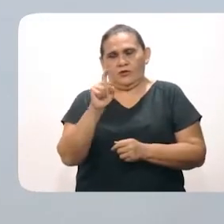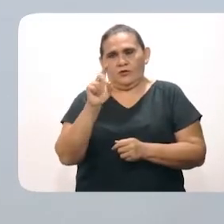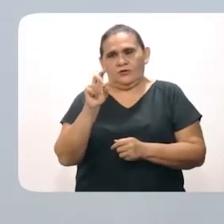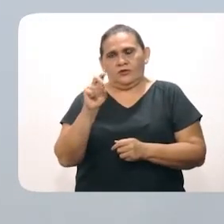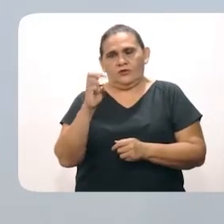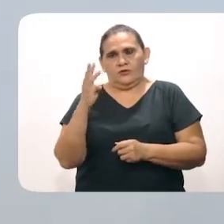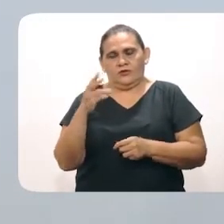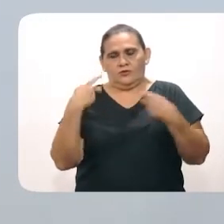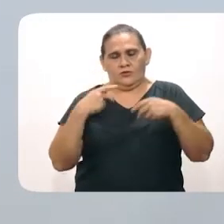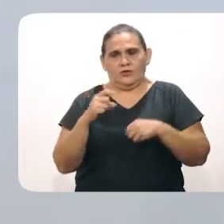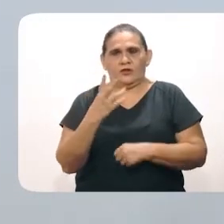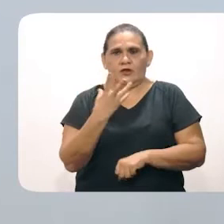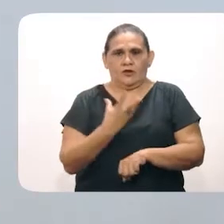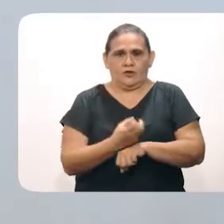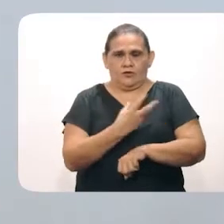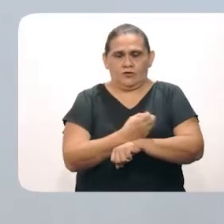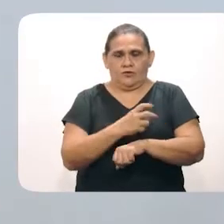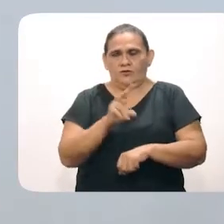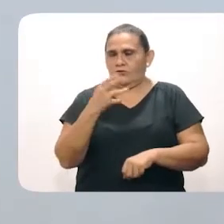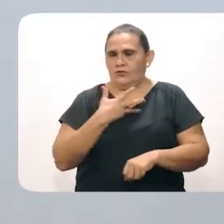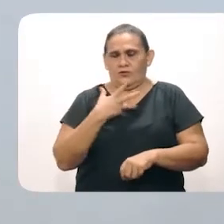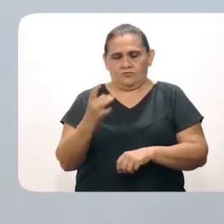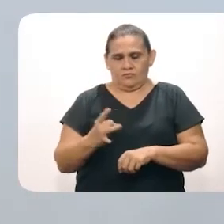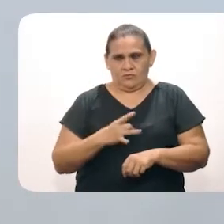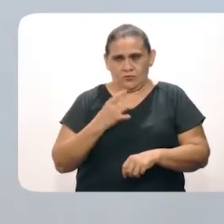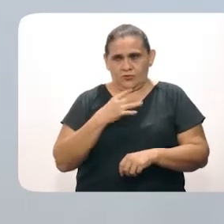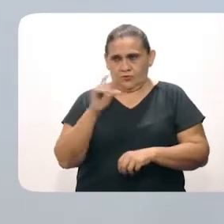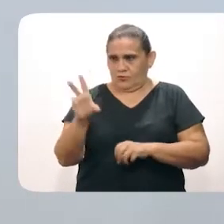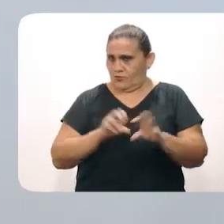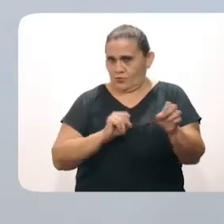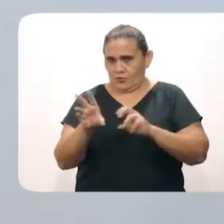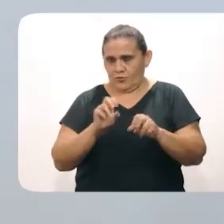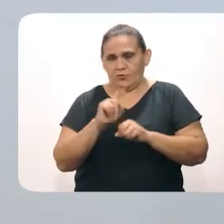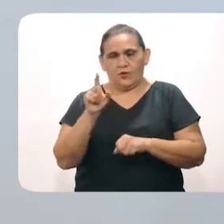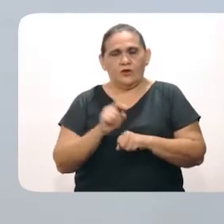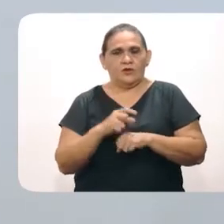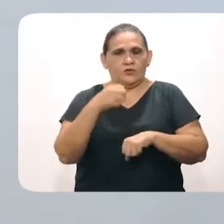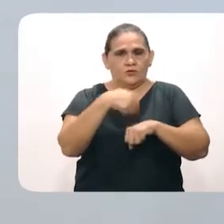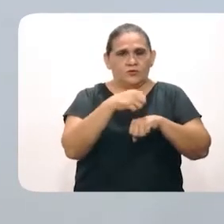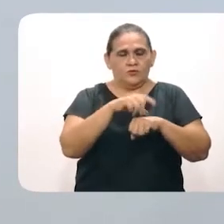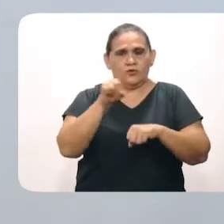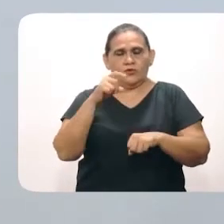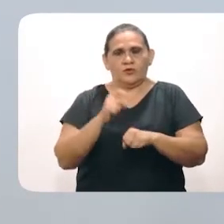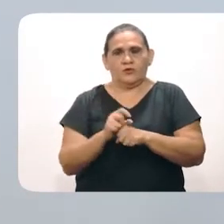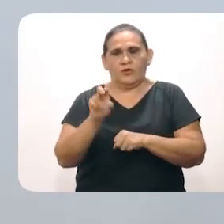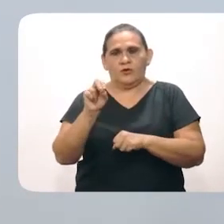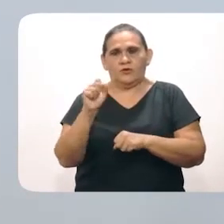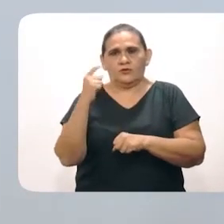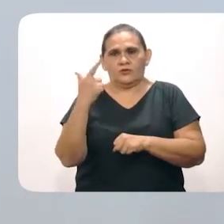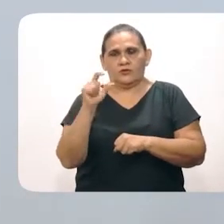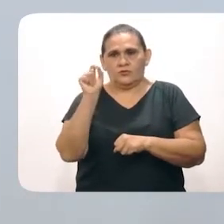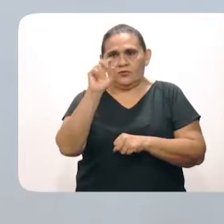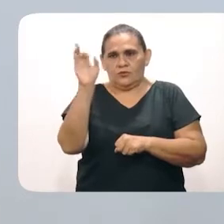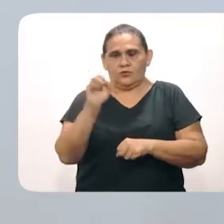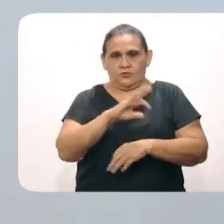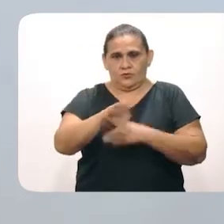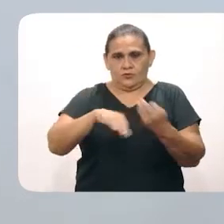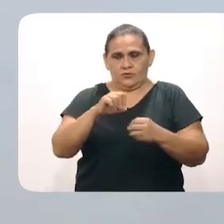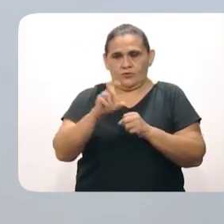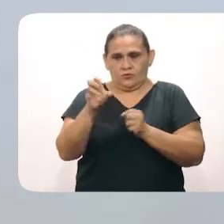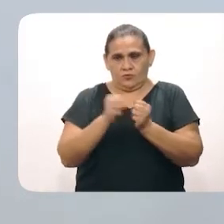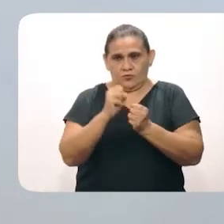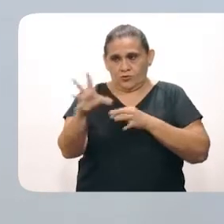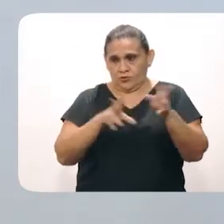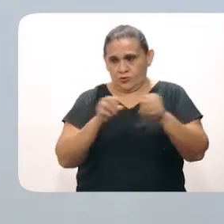30.173 pacientes ya se recuperaron, no presentan síntomas ni pueden contagiar. Esta cifra representa el 87% de total de